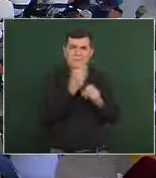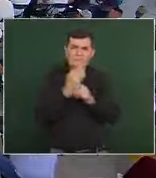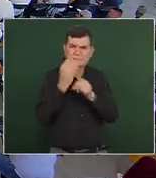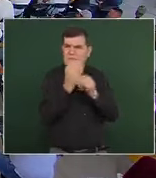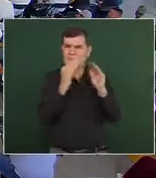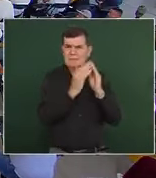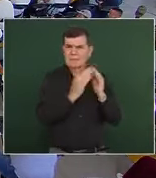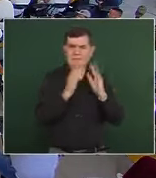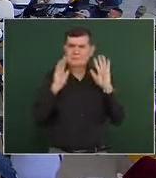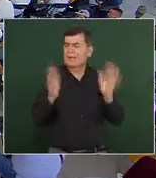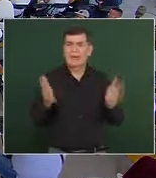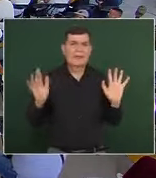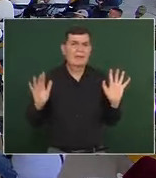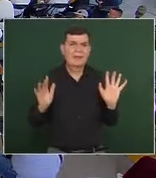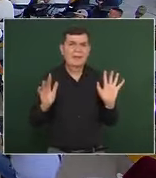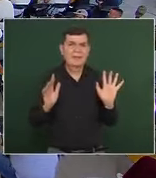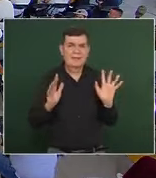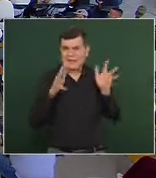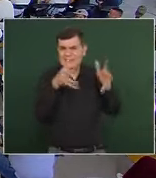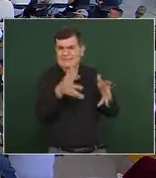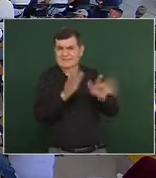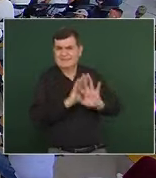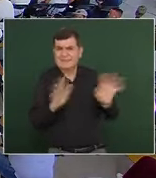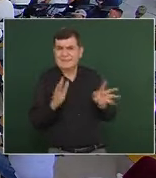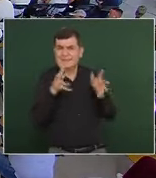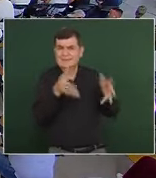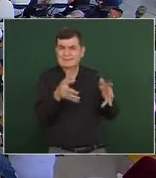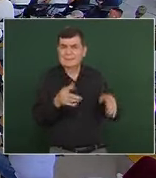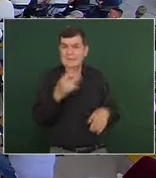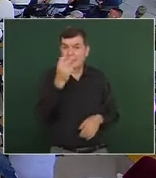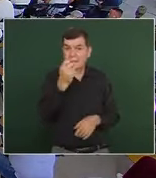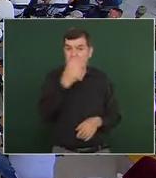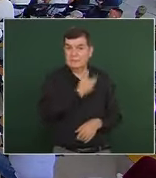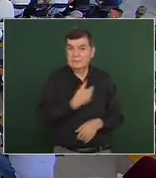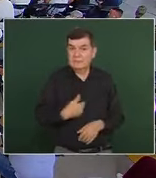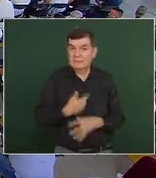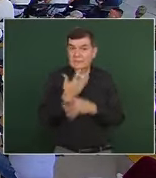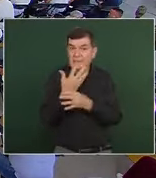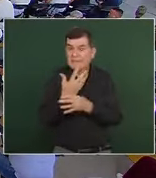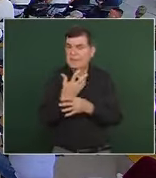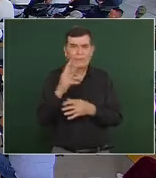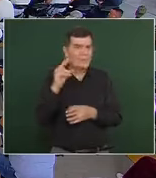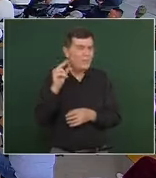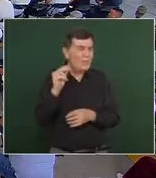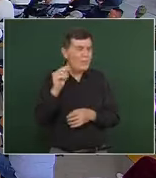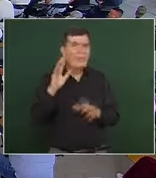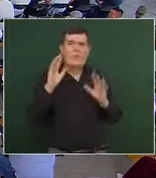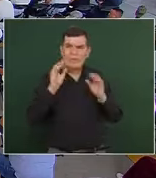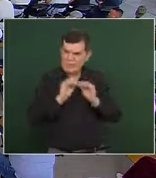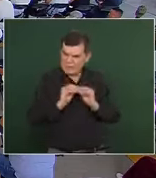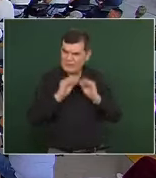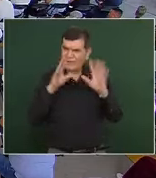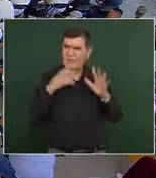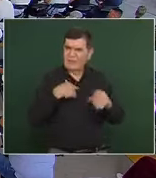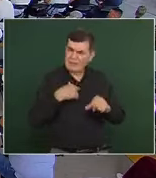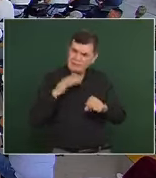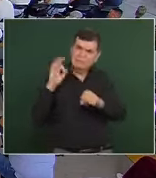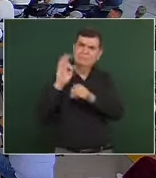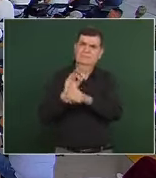ya. Eso fue a decir el presidente. No, claro que ayudamos,